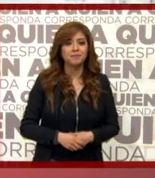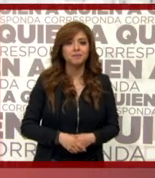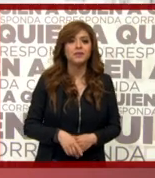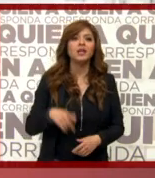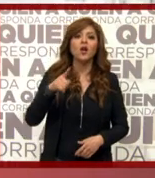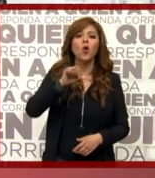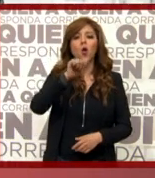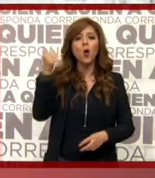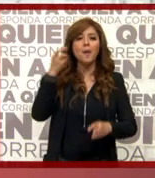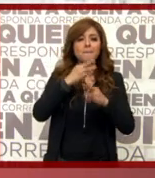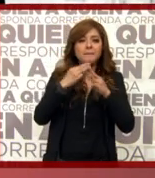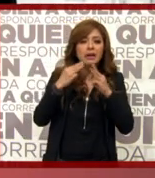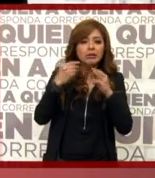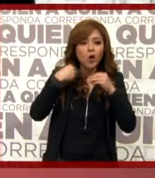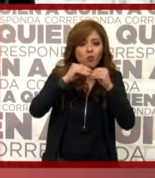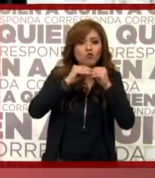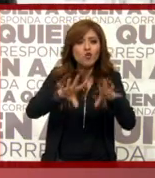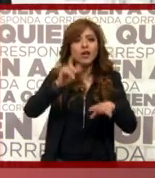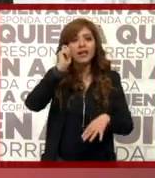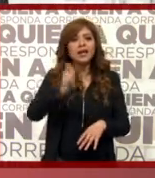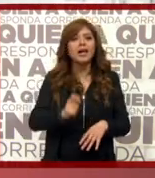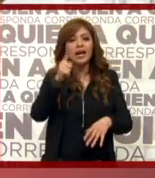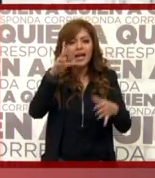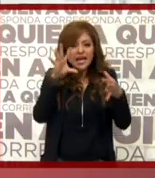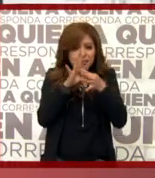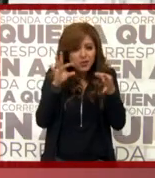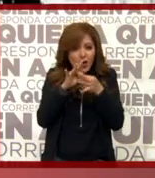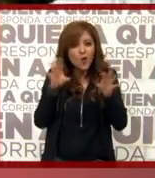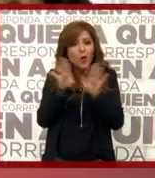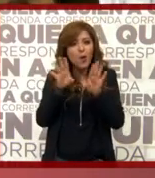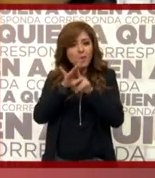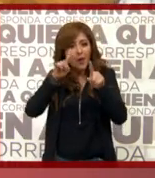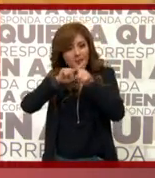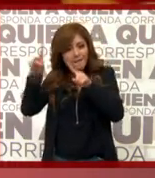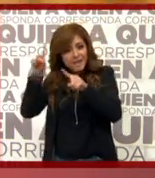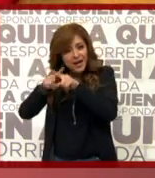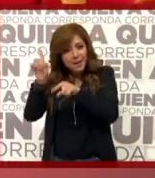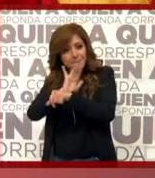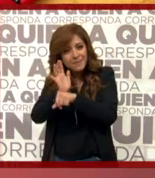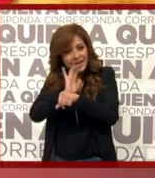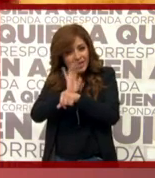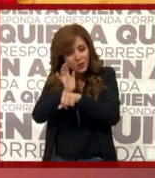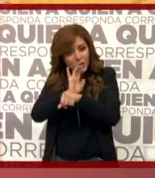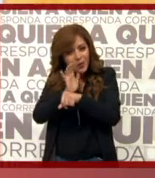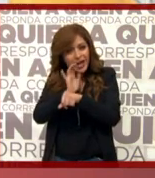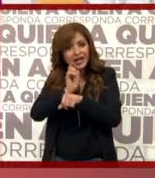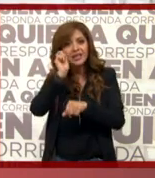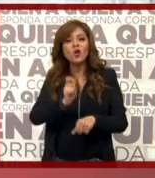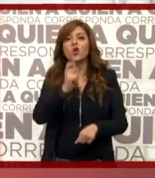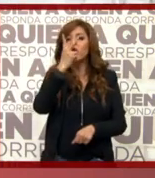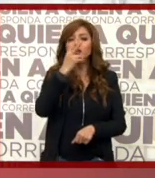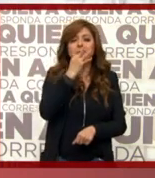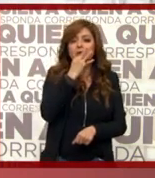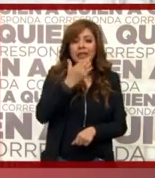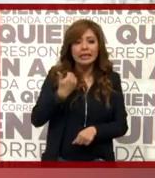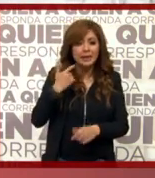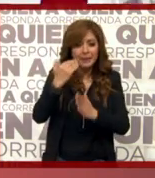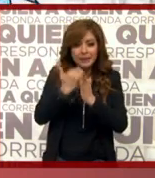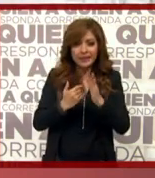Este es otro material que hice para dar un una breve explicación de todas las películas nominadas en menos de 2